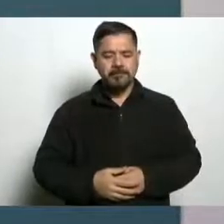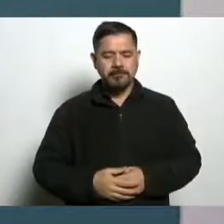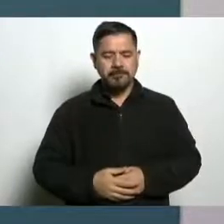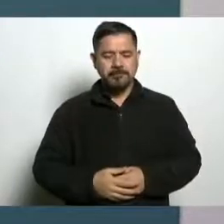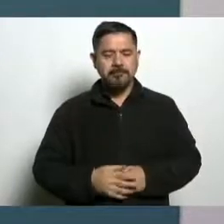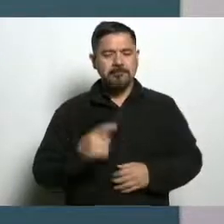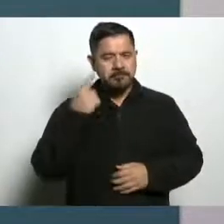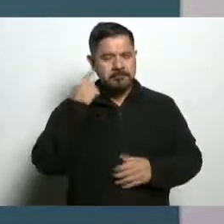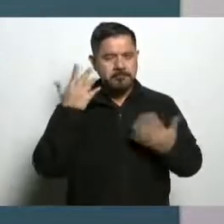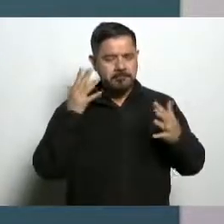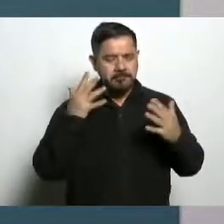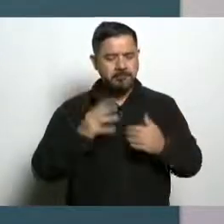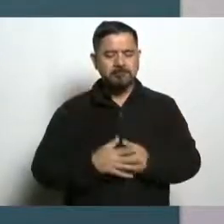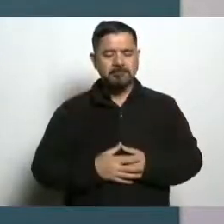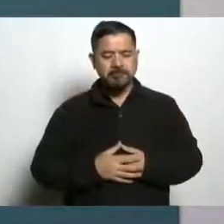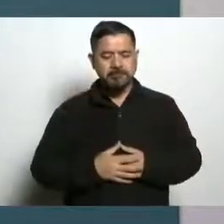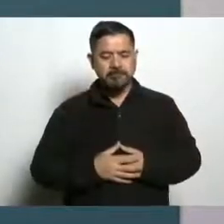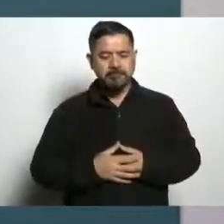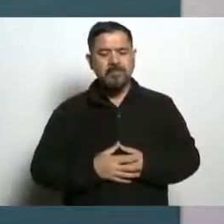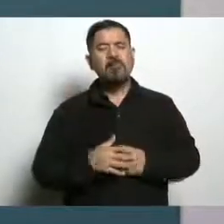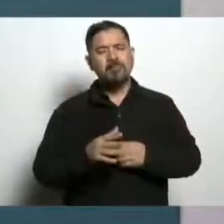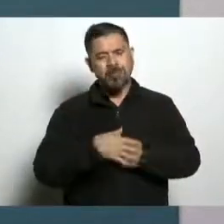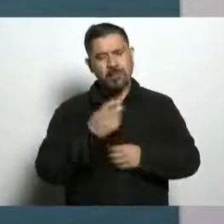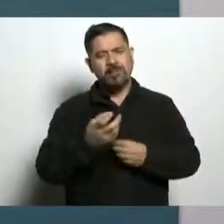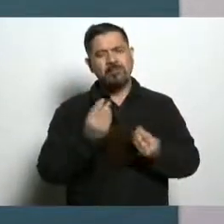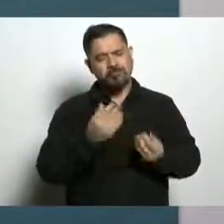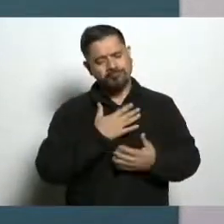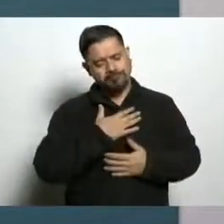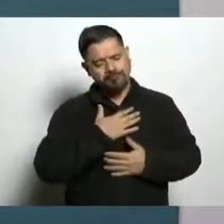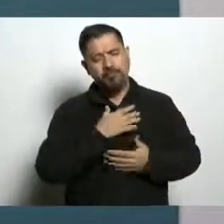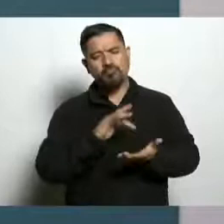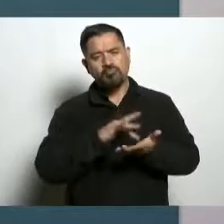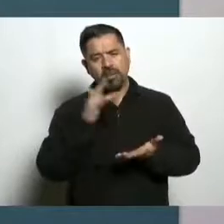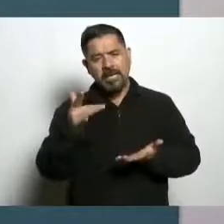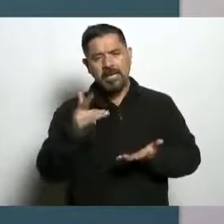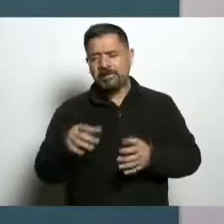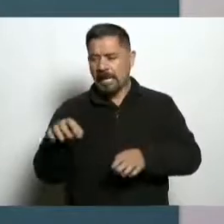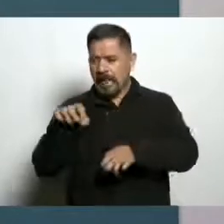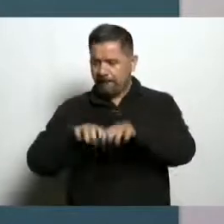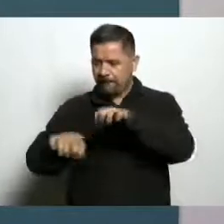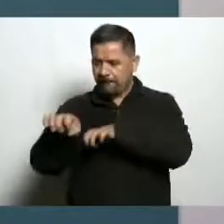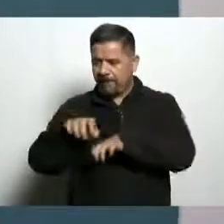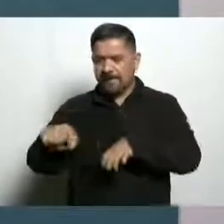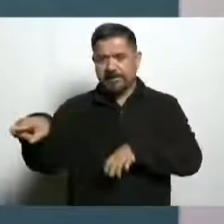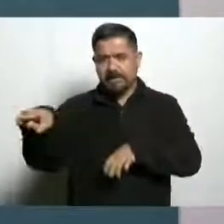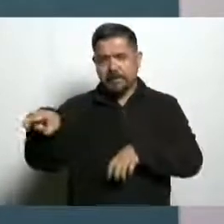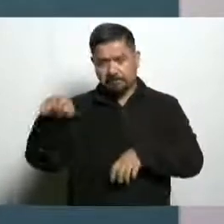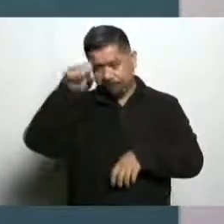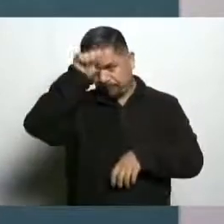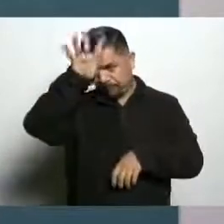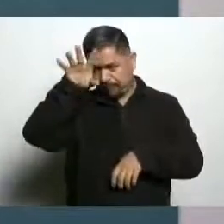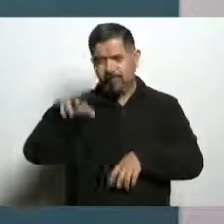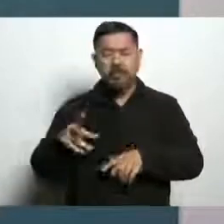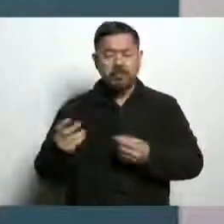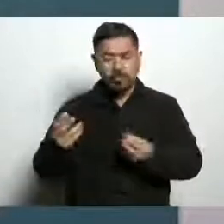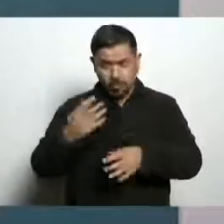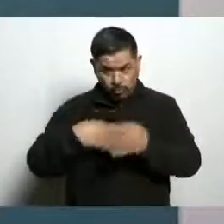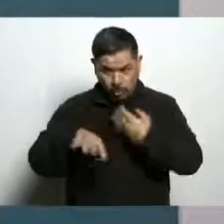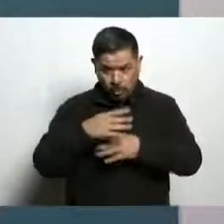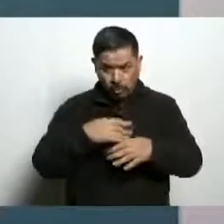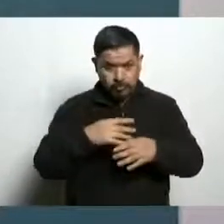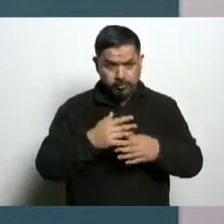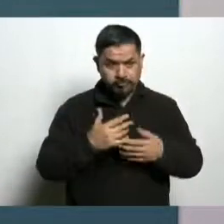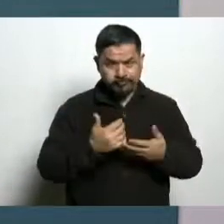Y por eso les agradezco mucho la compañía, que todos cumplamos, que todos hagamos lo que